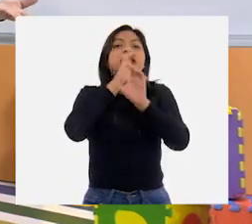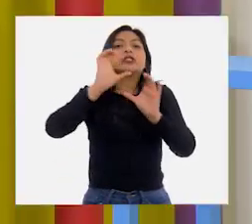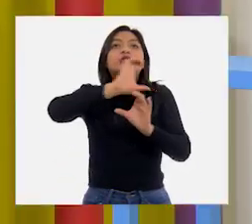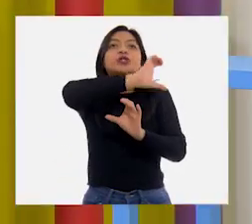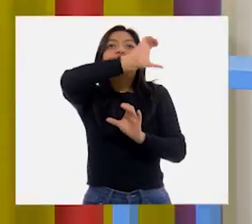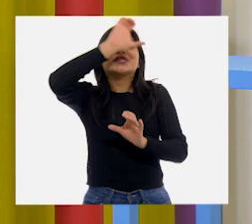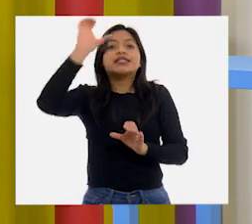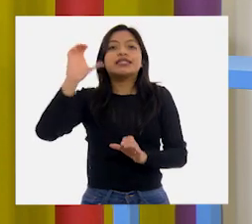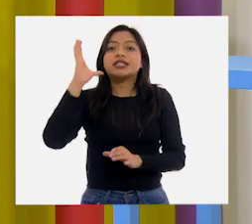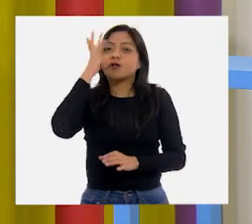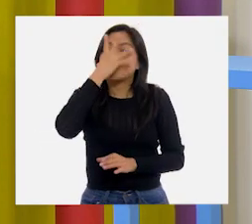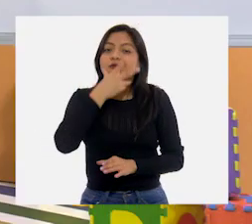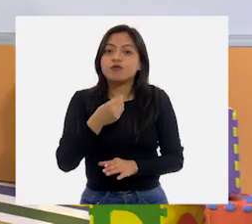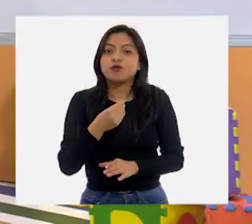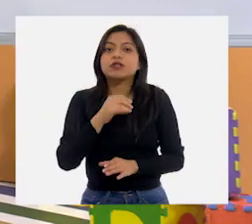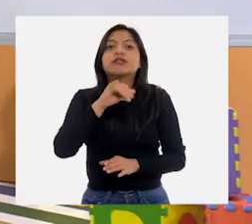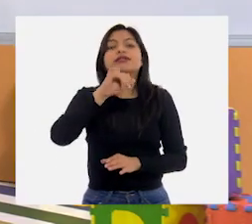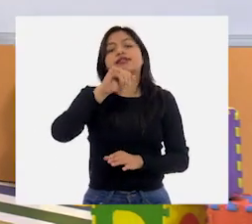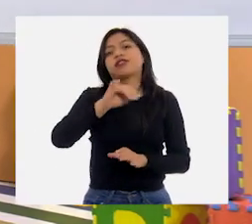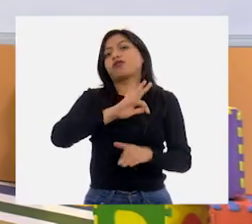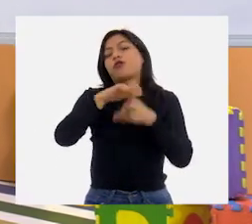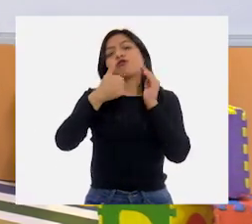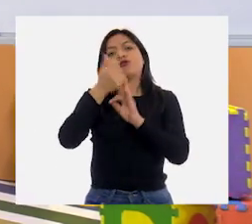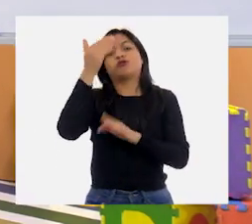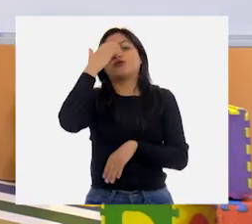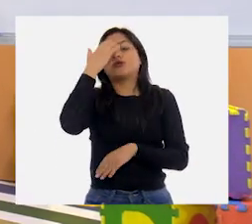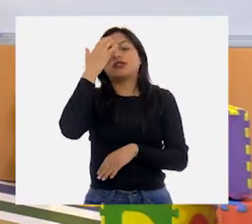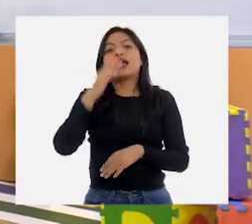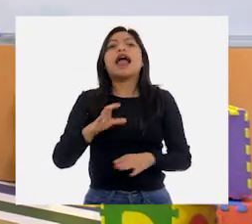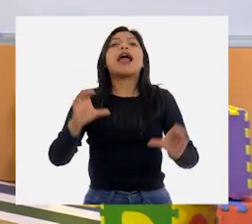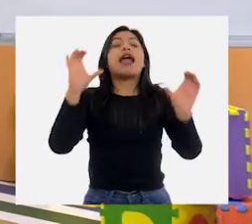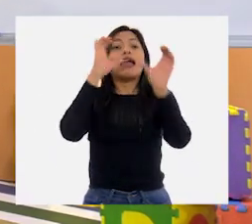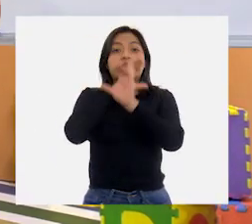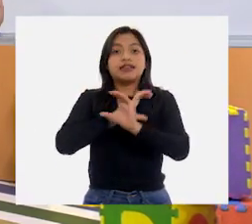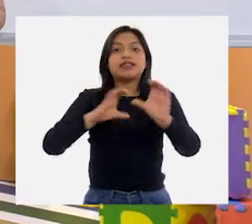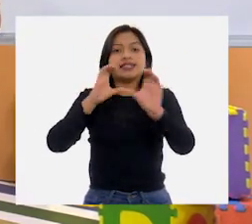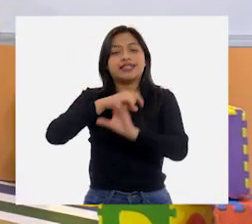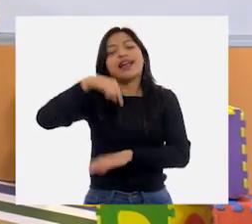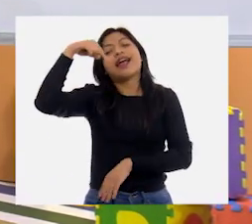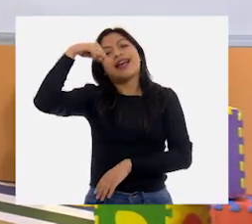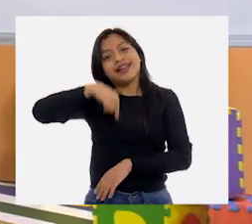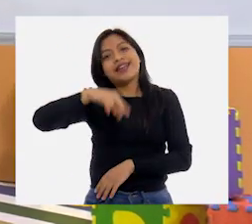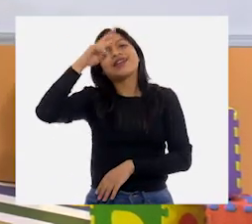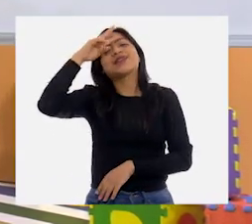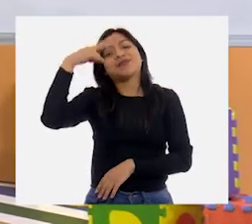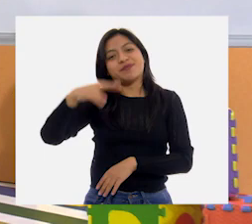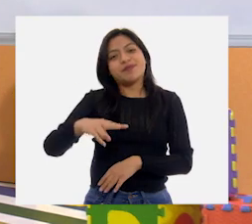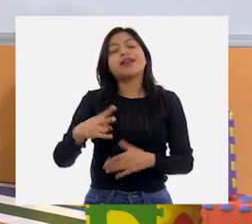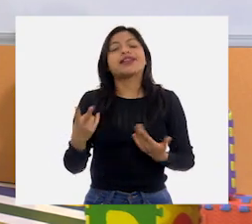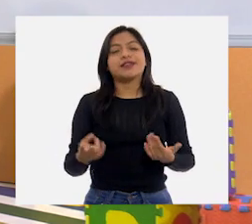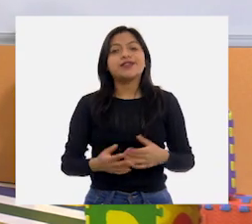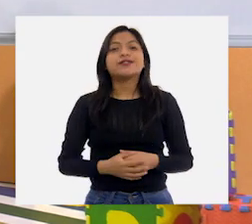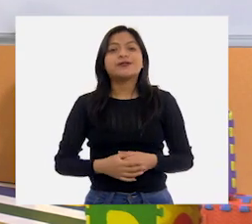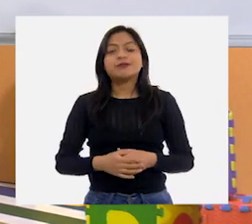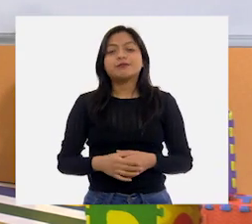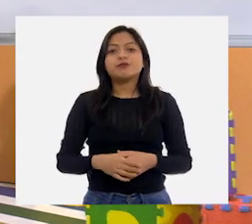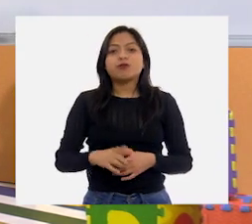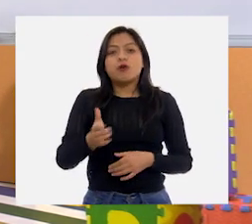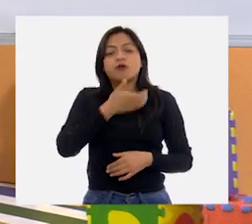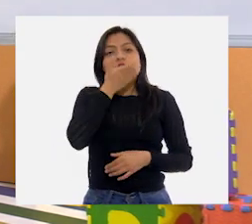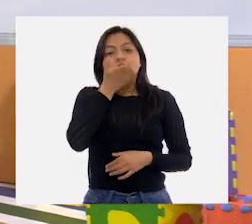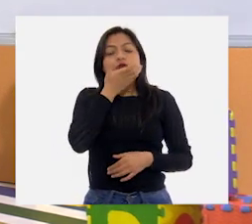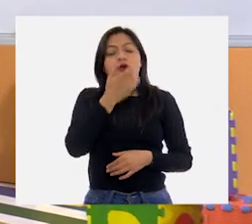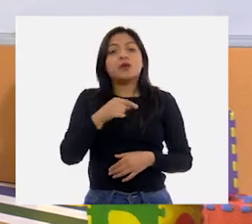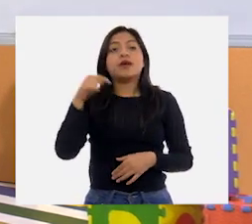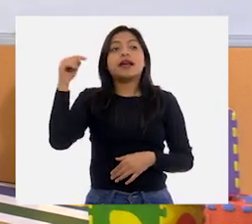popular? Por supuesto. Bien, esa es una canción pues muy representativa de nuestro país y la vamos a hacer